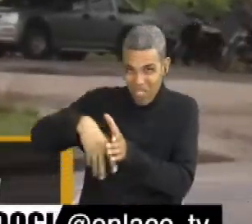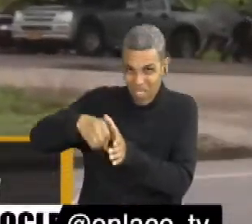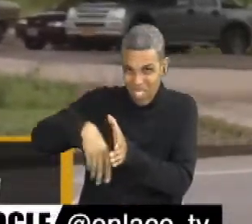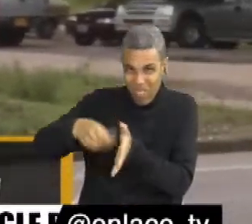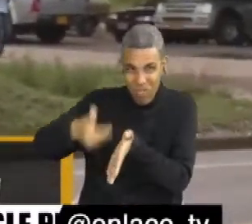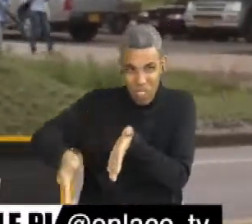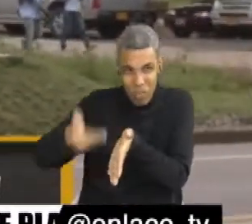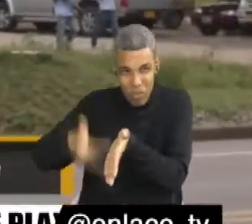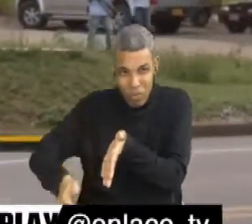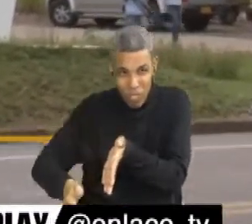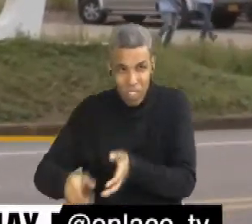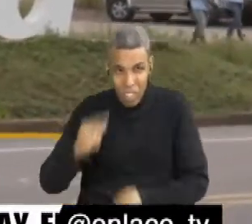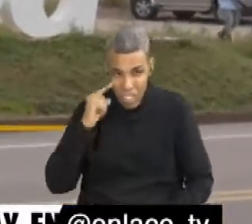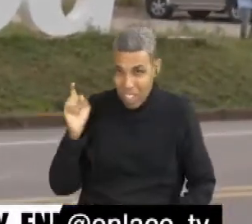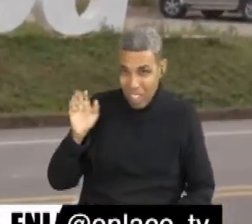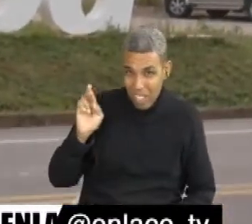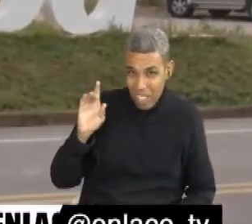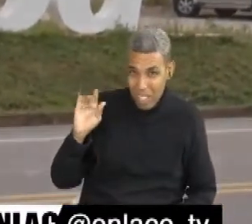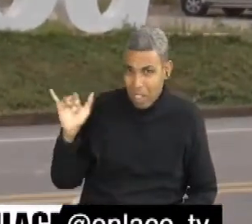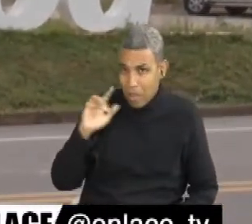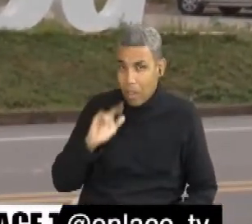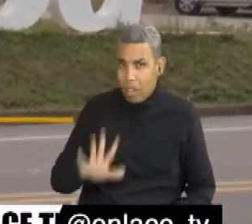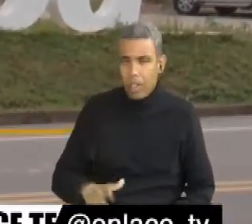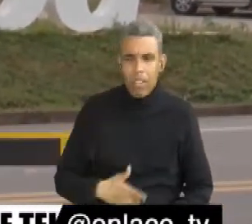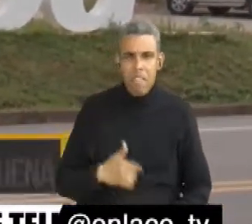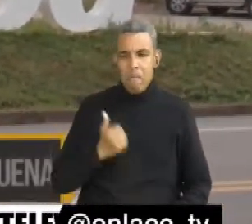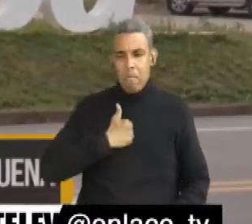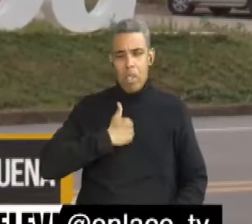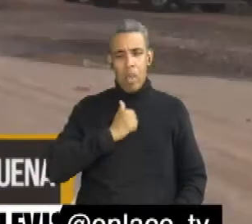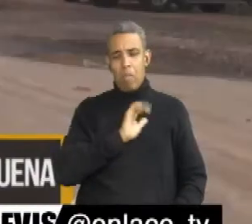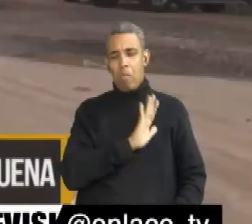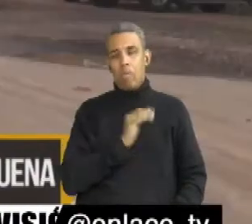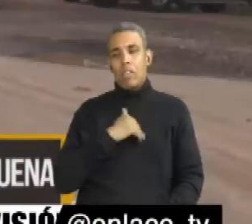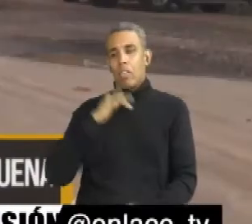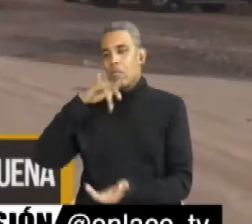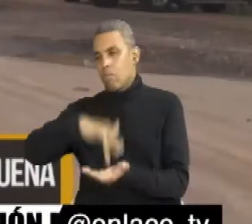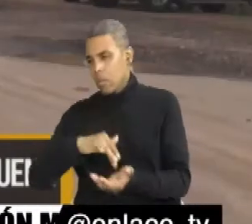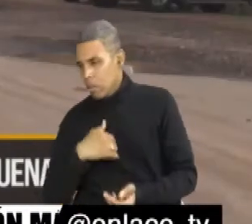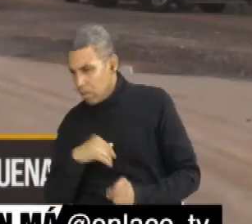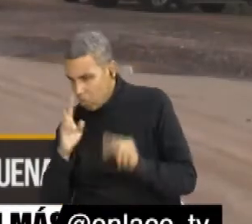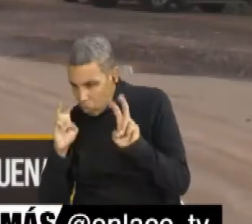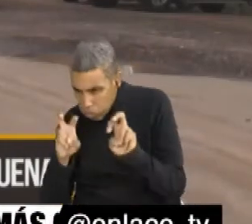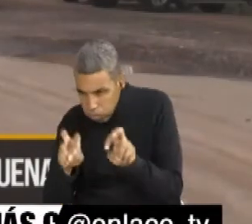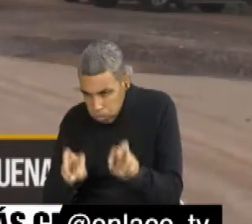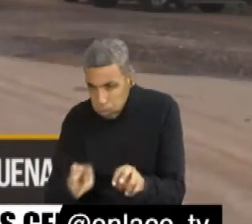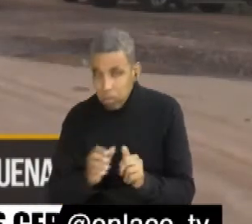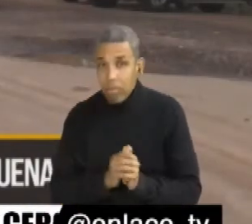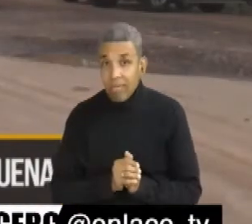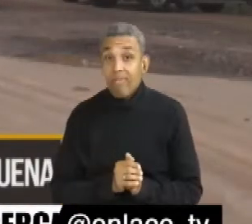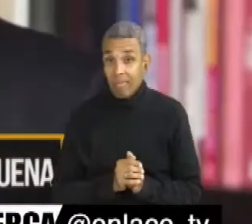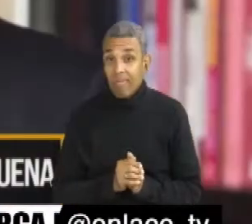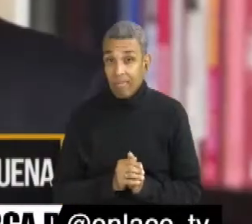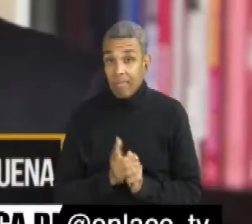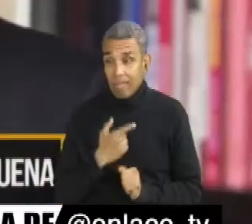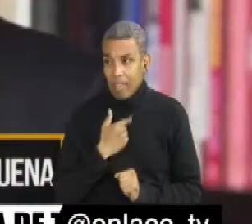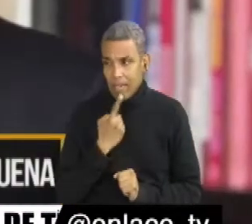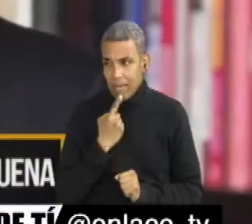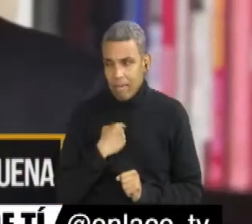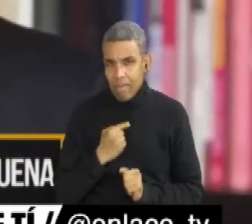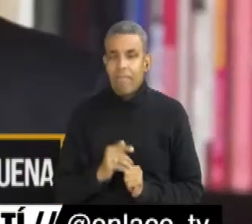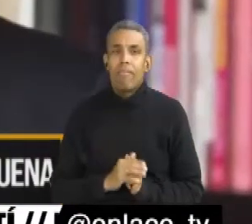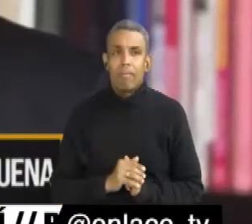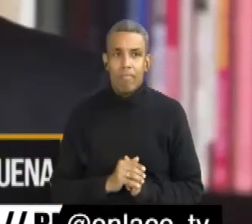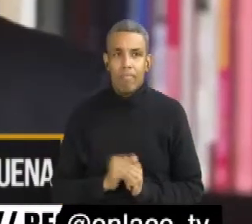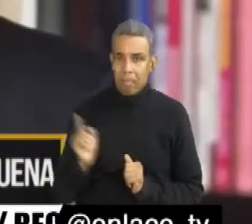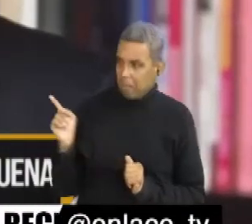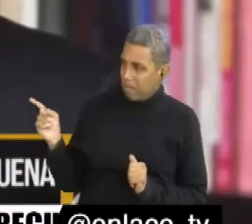relleno sanitario Yerbabuena en el sector de Patio Bonito, zona rural de Barranca Bermeja, y que es administrado por Rediva, el fiscal general de la Nación,